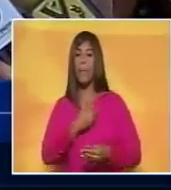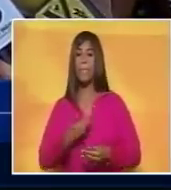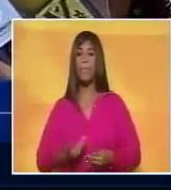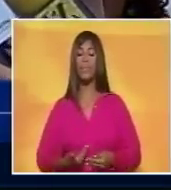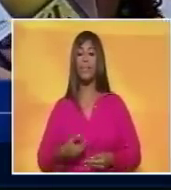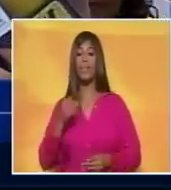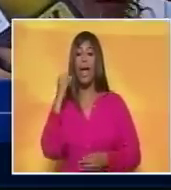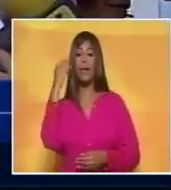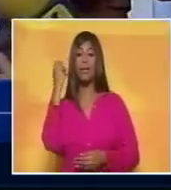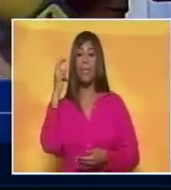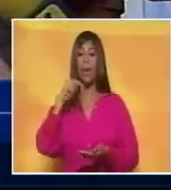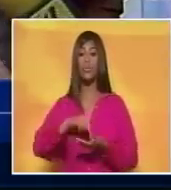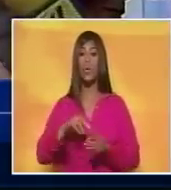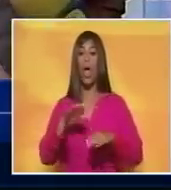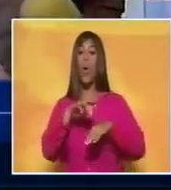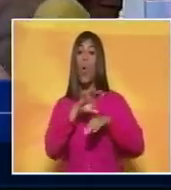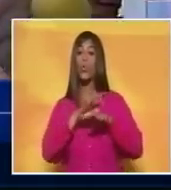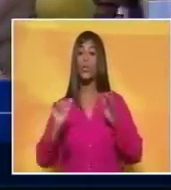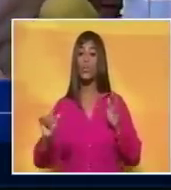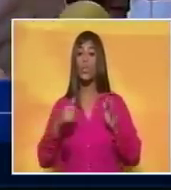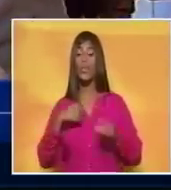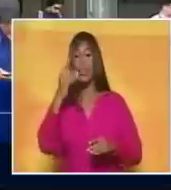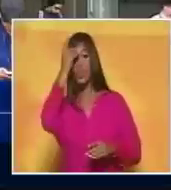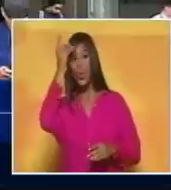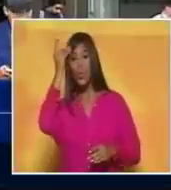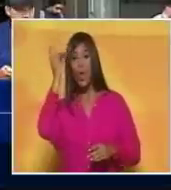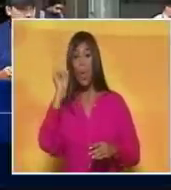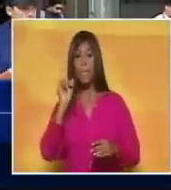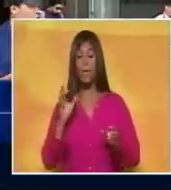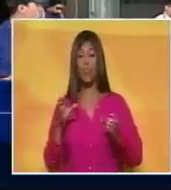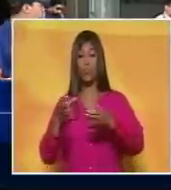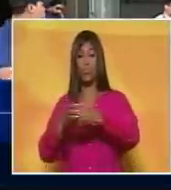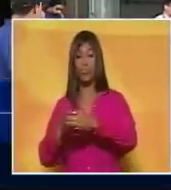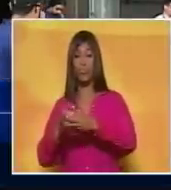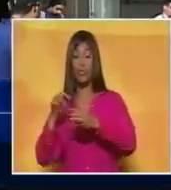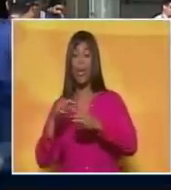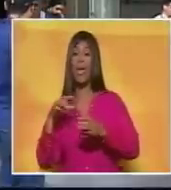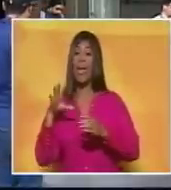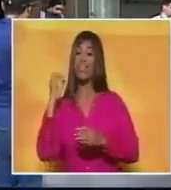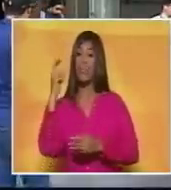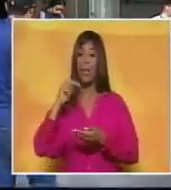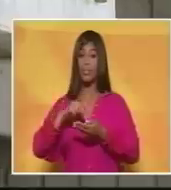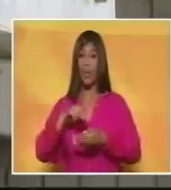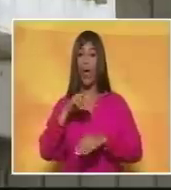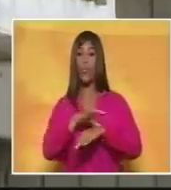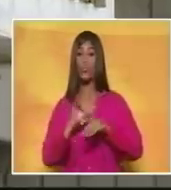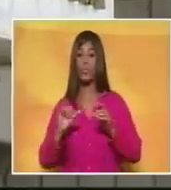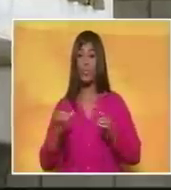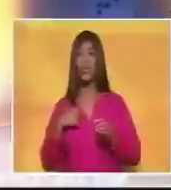la Asamblea Nacional Constituyente, Diosdado Cabello, para que dicho órgano canalice la decisión.